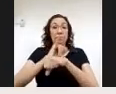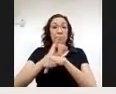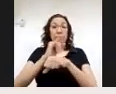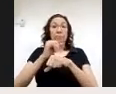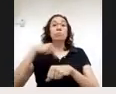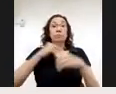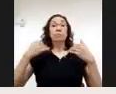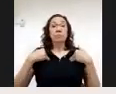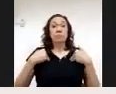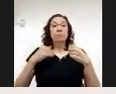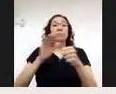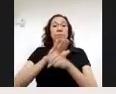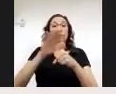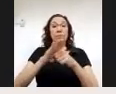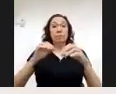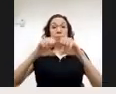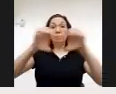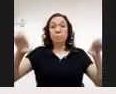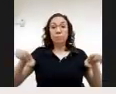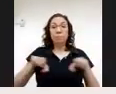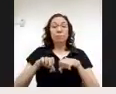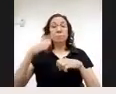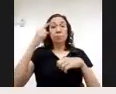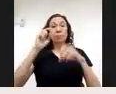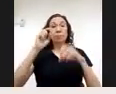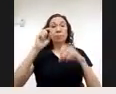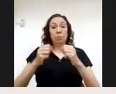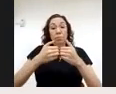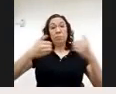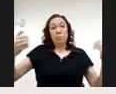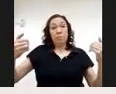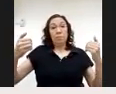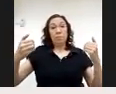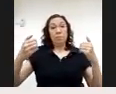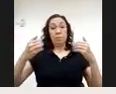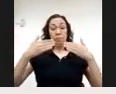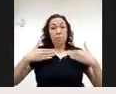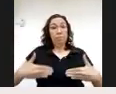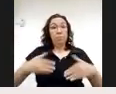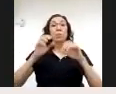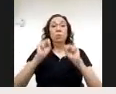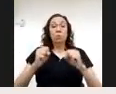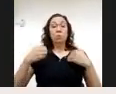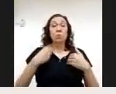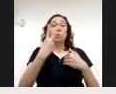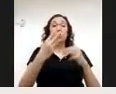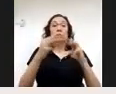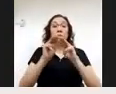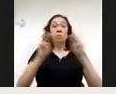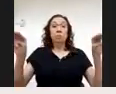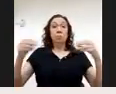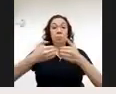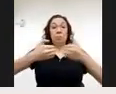suficiente espacio para que este distanciamiento físico se cumpla y poder mantener esos 2 metros.